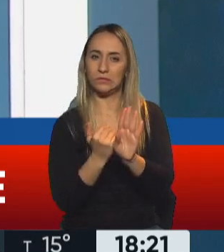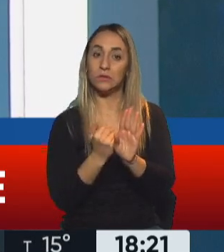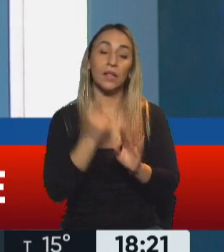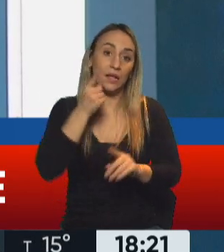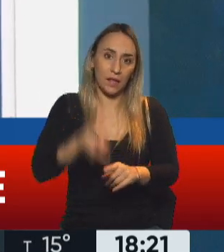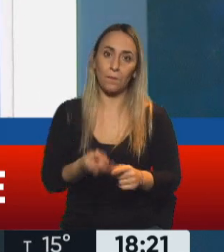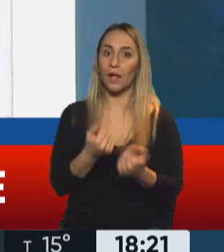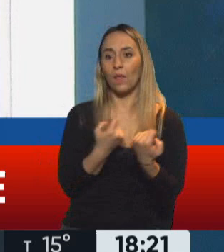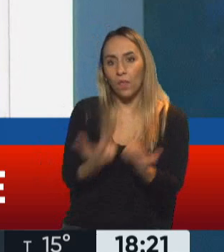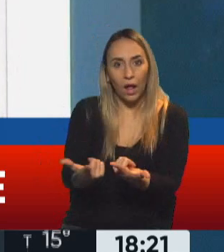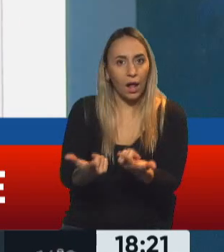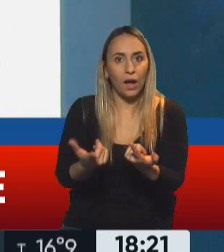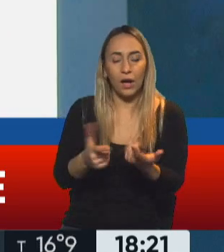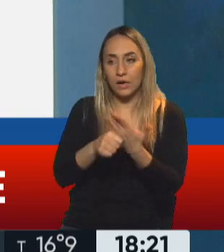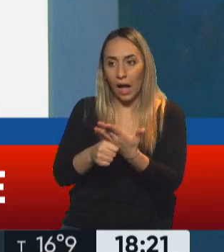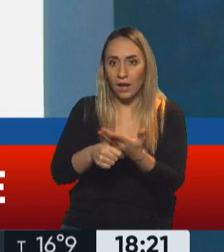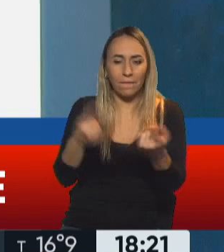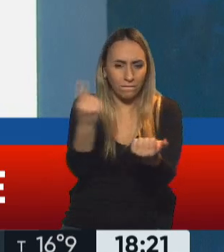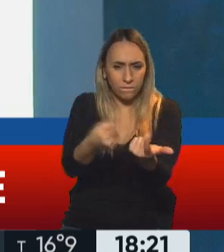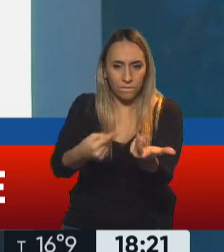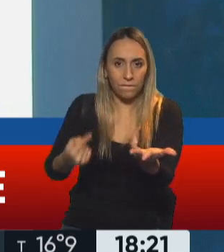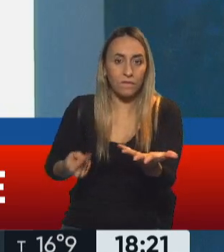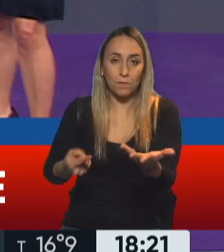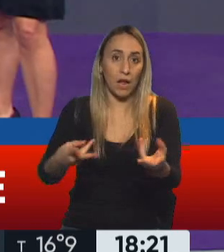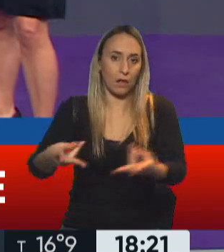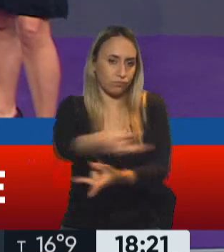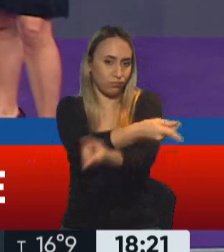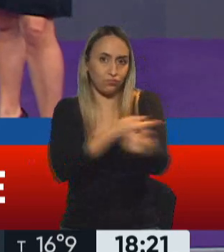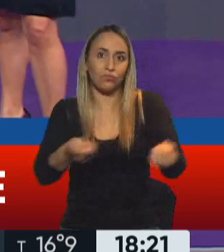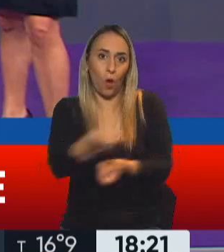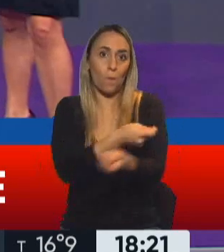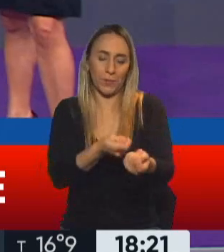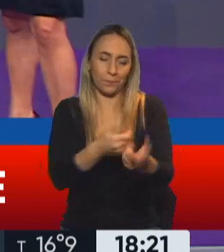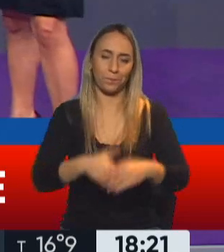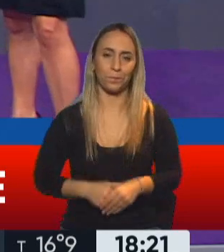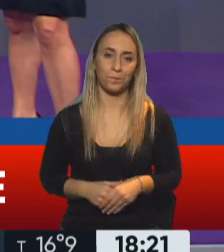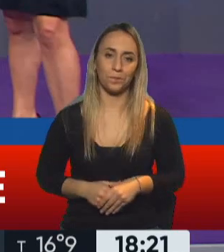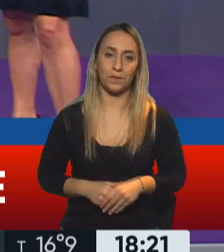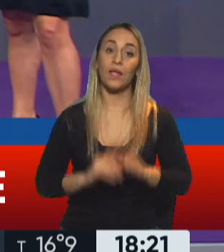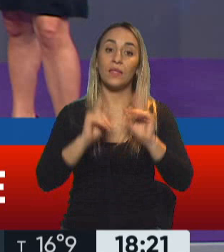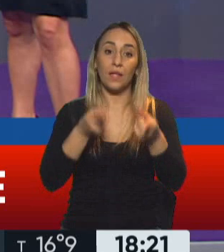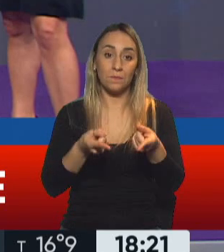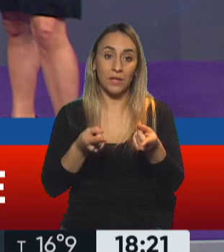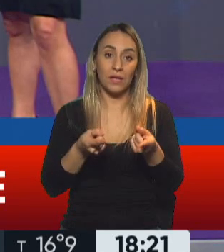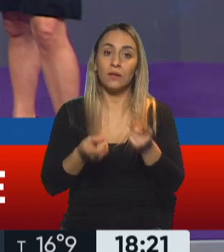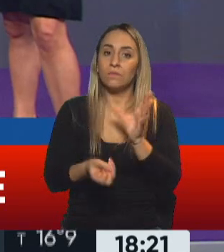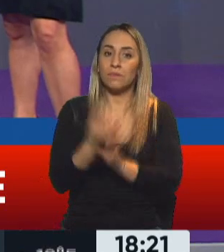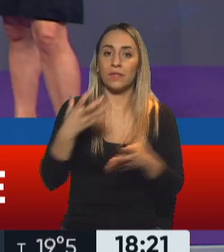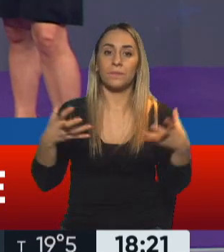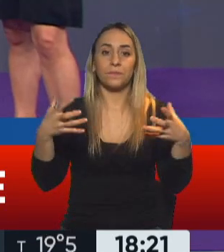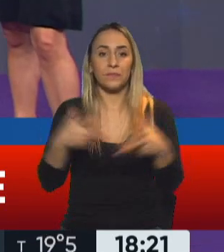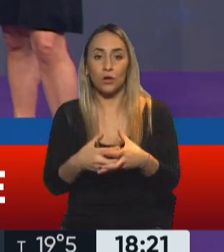generar oferta dentro del mercado interno. Bien. La que sí, digamos, acá tenemos la creación también de la mesa de